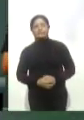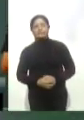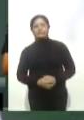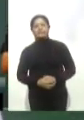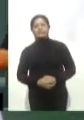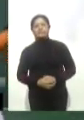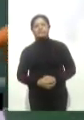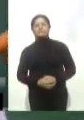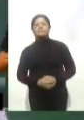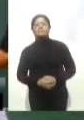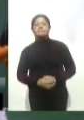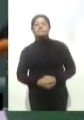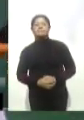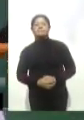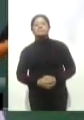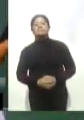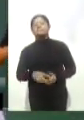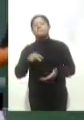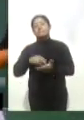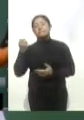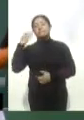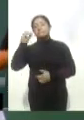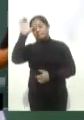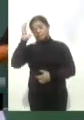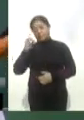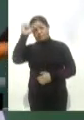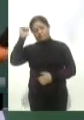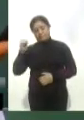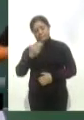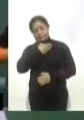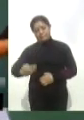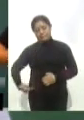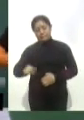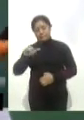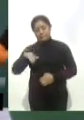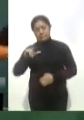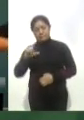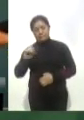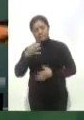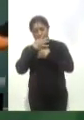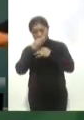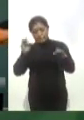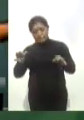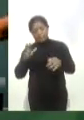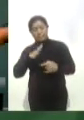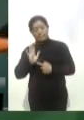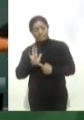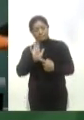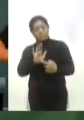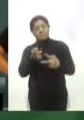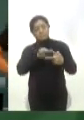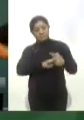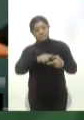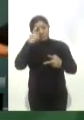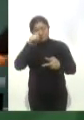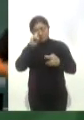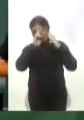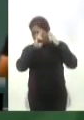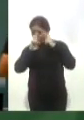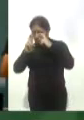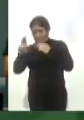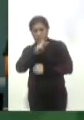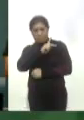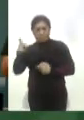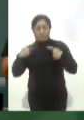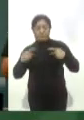Para iniciar su conferencia de prensa desde Culiacán, Sinaloa, el presidente Andrés Manuel López Obrador adelantó que presentará una iniciativa para hacer un homenaje a todos los